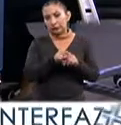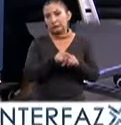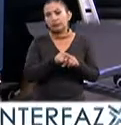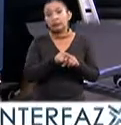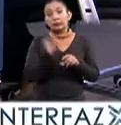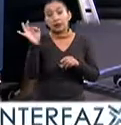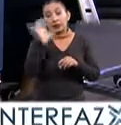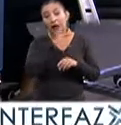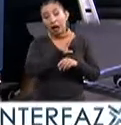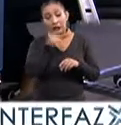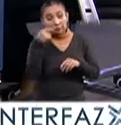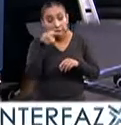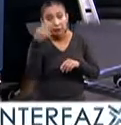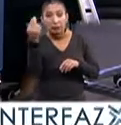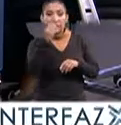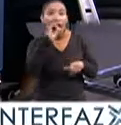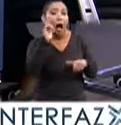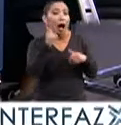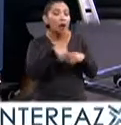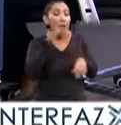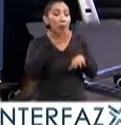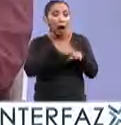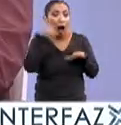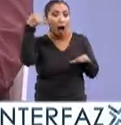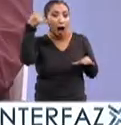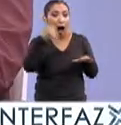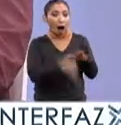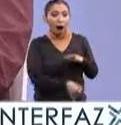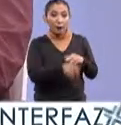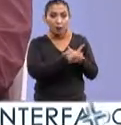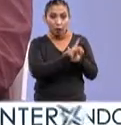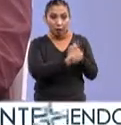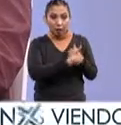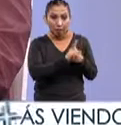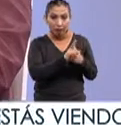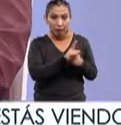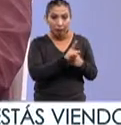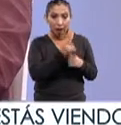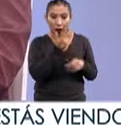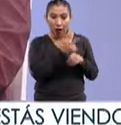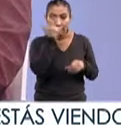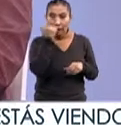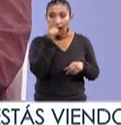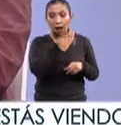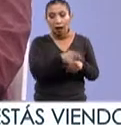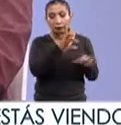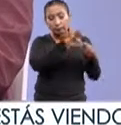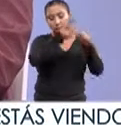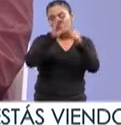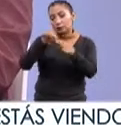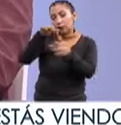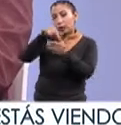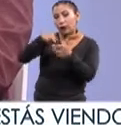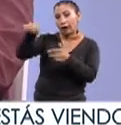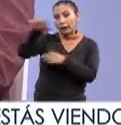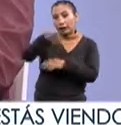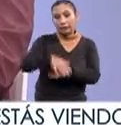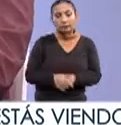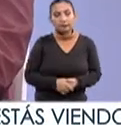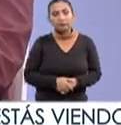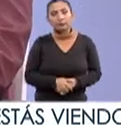y bueno, ya si se detecta que es un problema un poco más serio, bueno, se canaliza precisamente a las